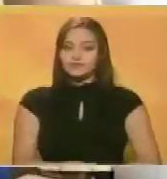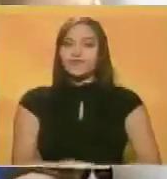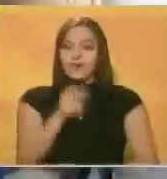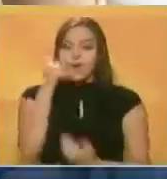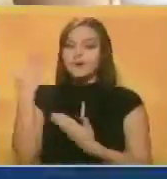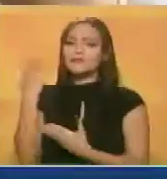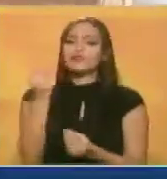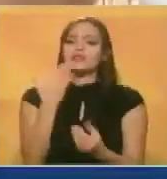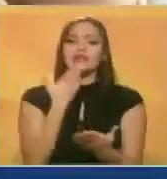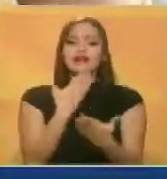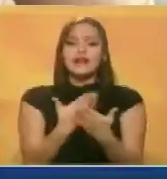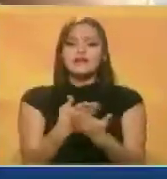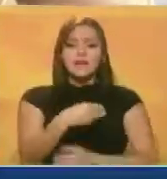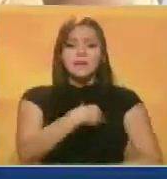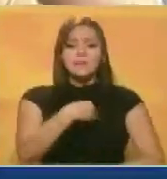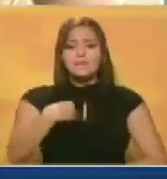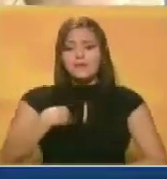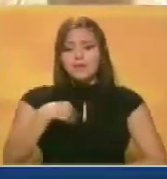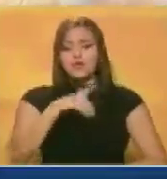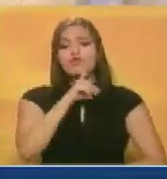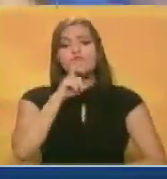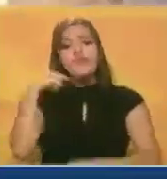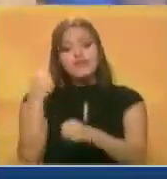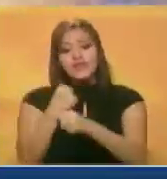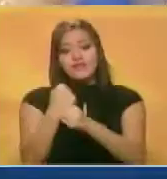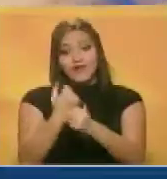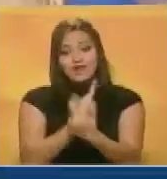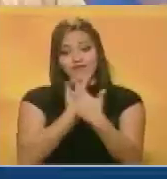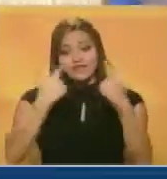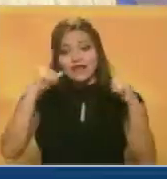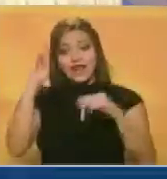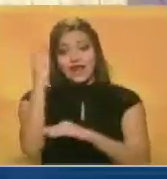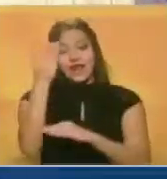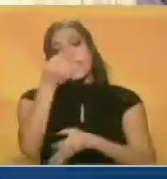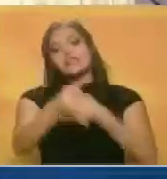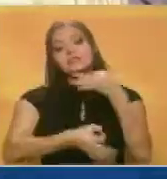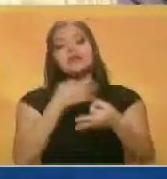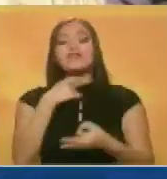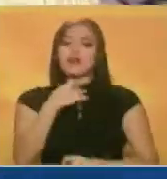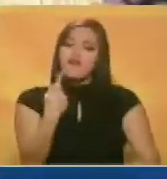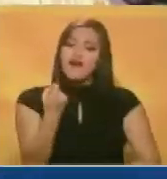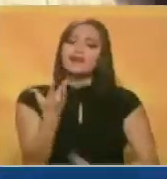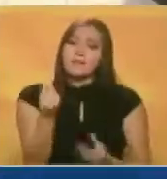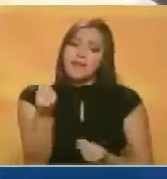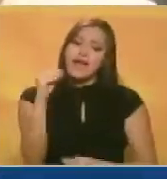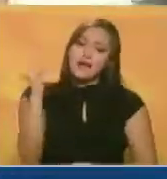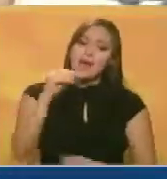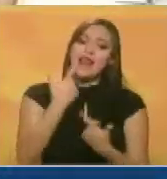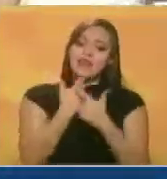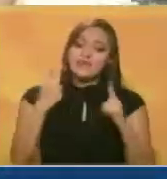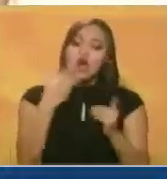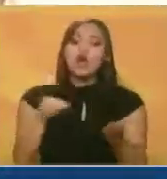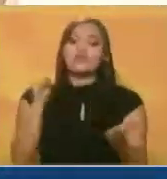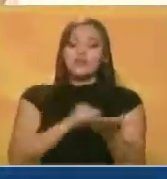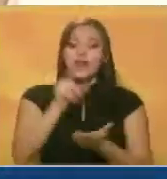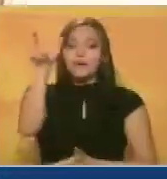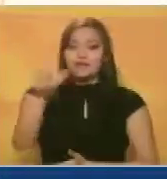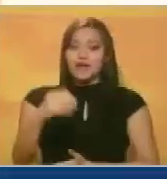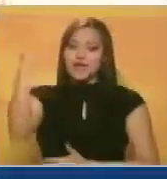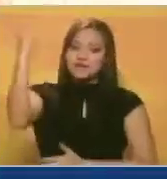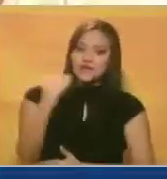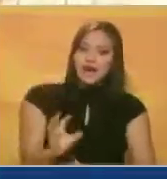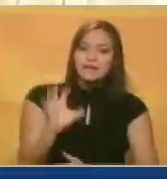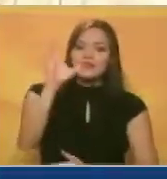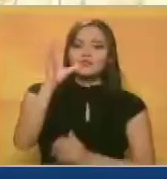Pilieri agradeció a los miembros de la llamada Operación Libertad en Lara. Dice que todavía faltan liberaciones y regresos al país.